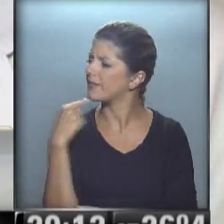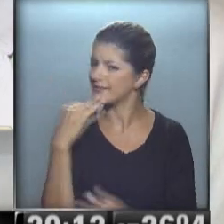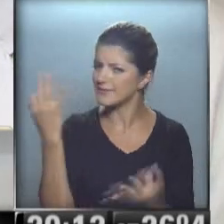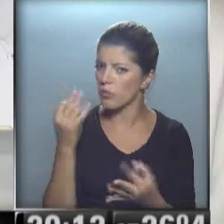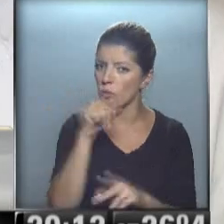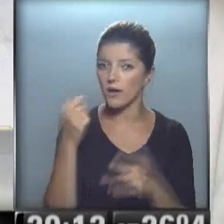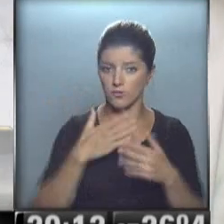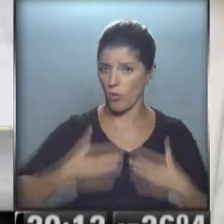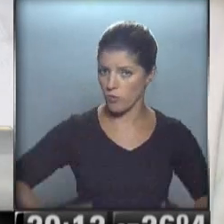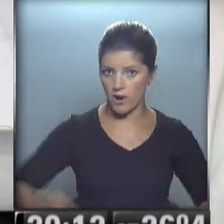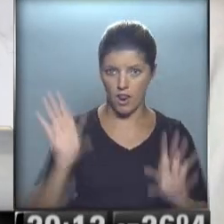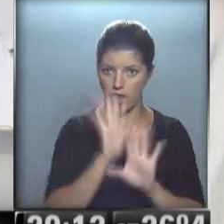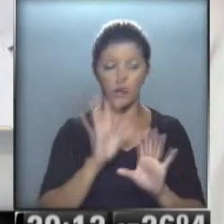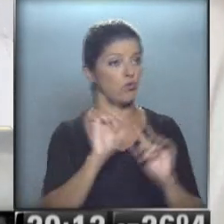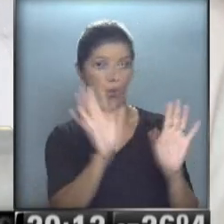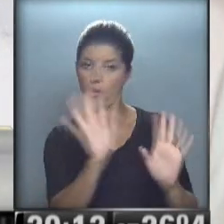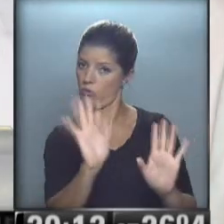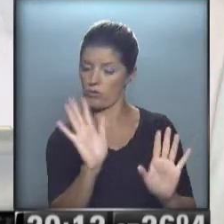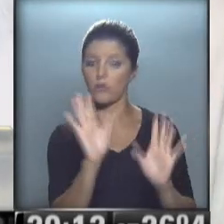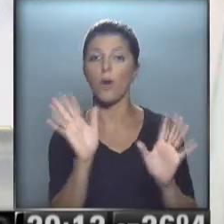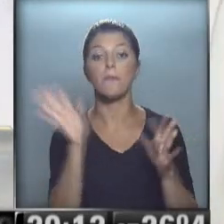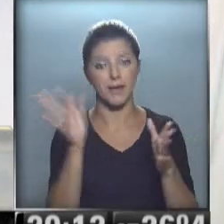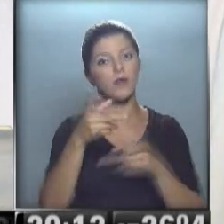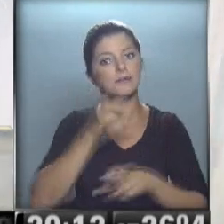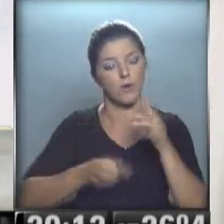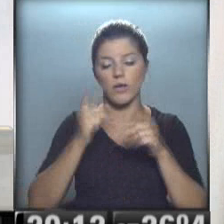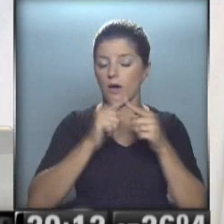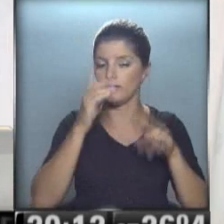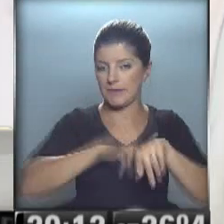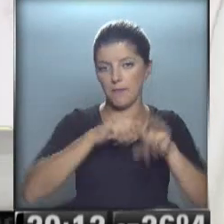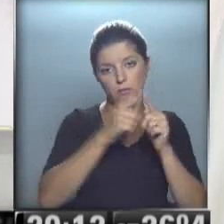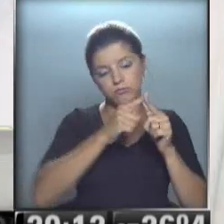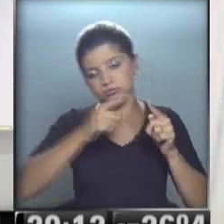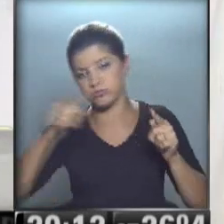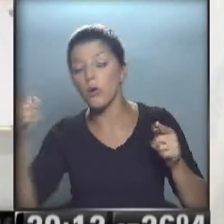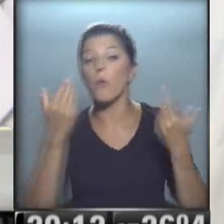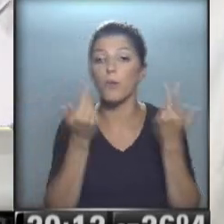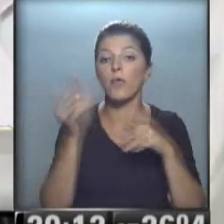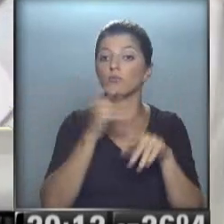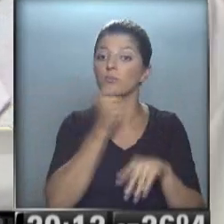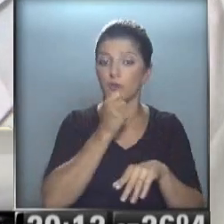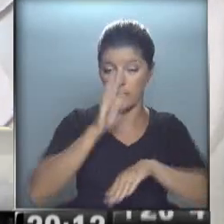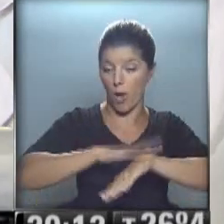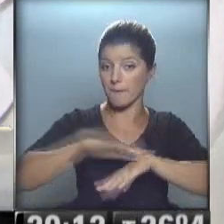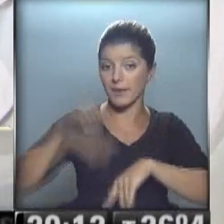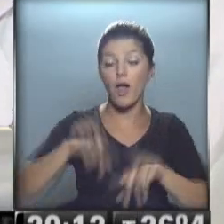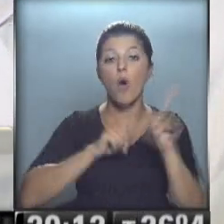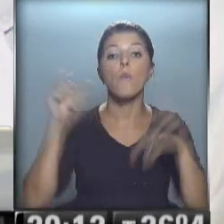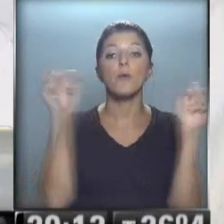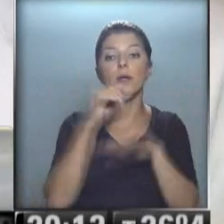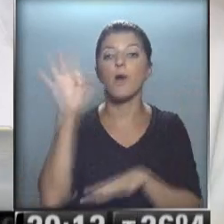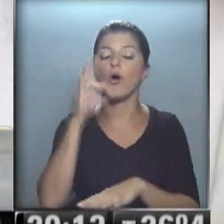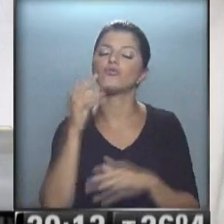órgano vital? No, órganos vitales no, pero la cirugía larga es probable que le haya afectado no solamente la región glútea, sino no sé si vascular o no. No